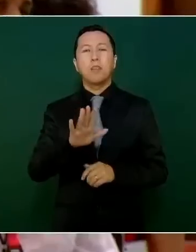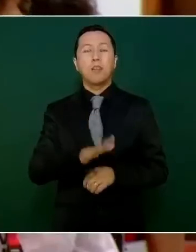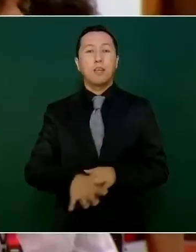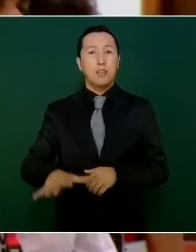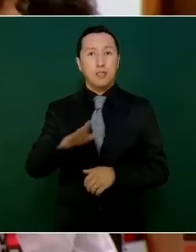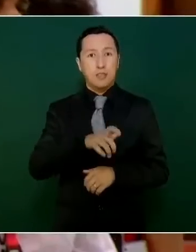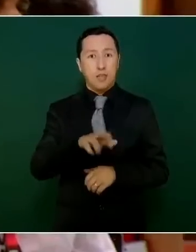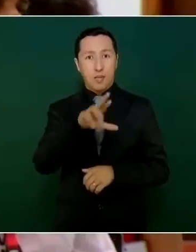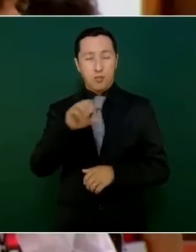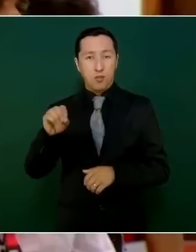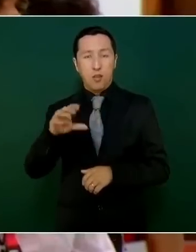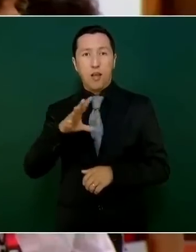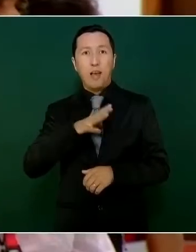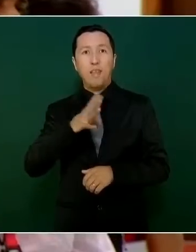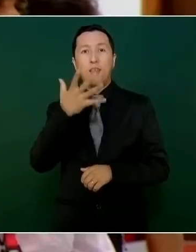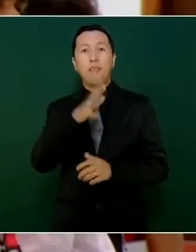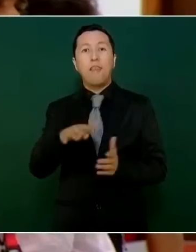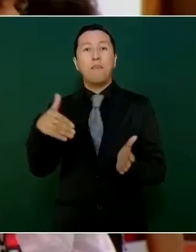campesinos